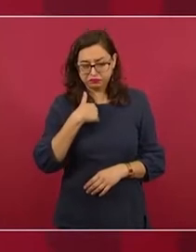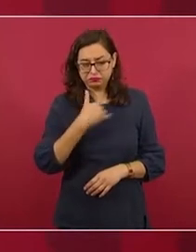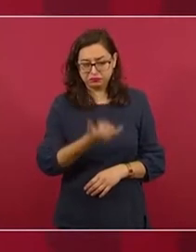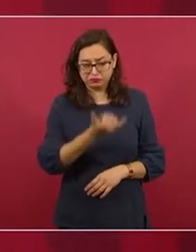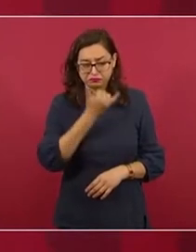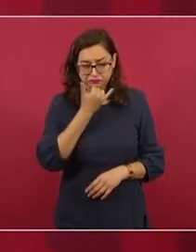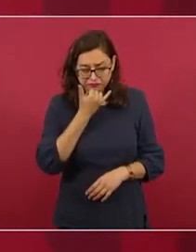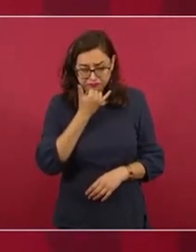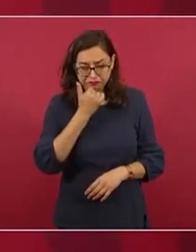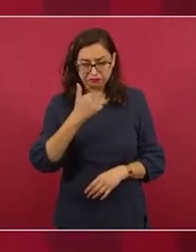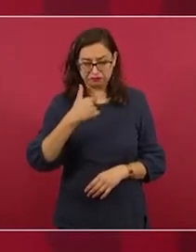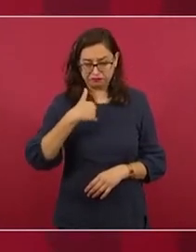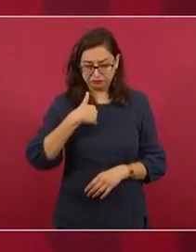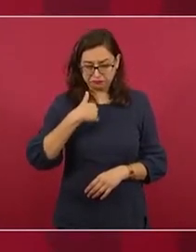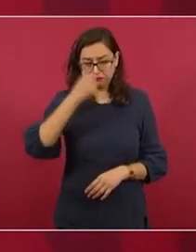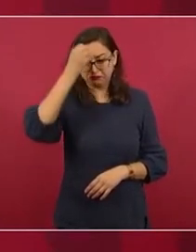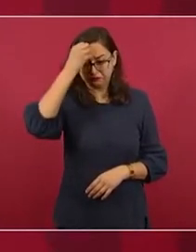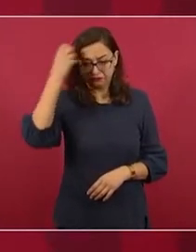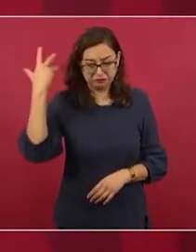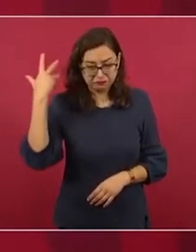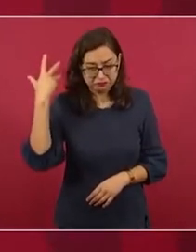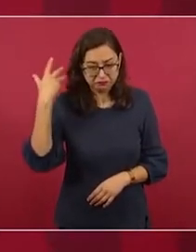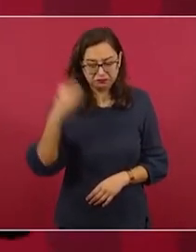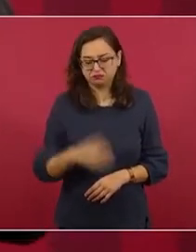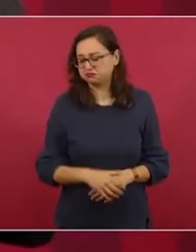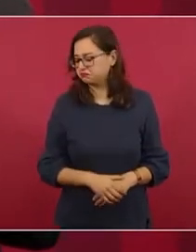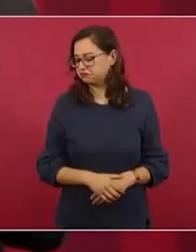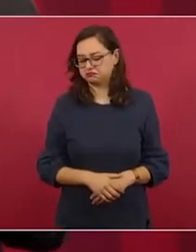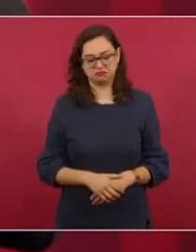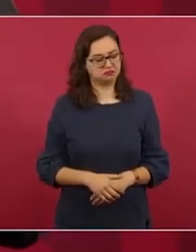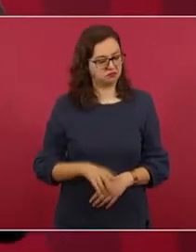Yo sostengo,